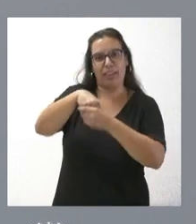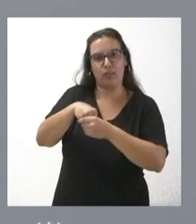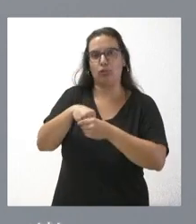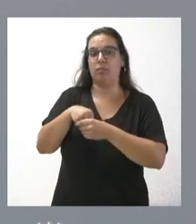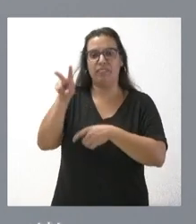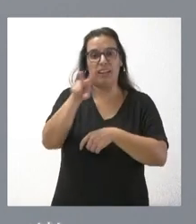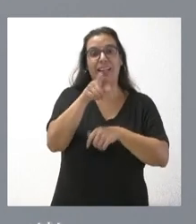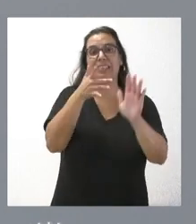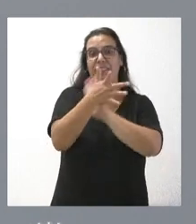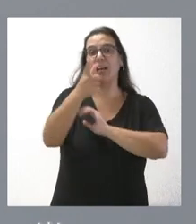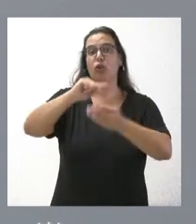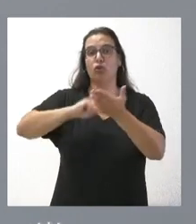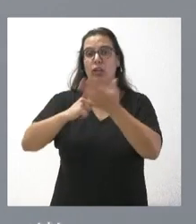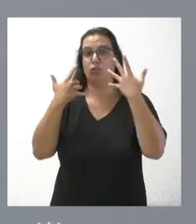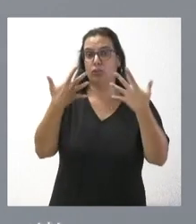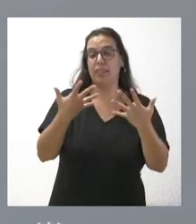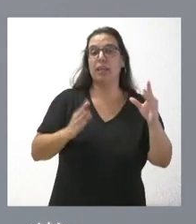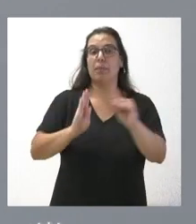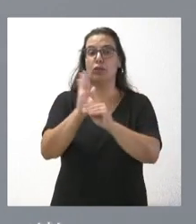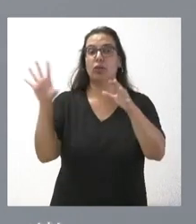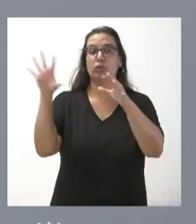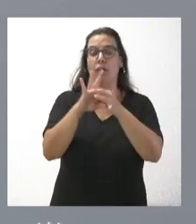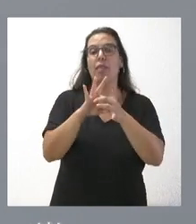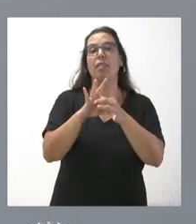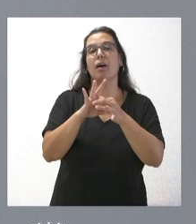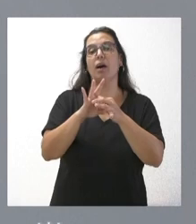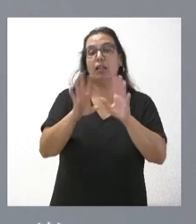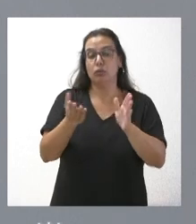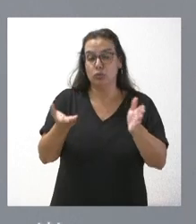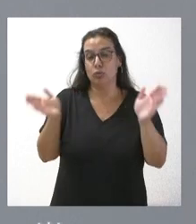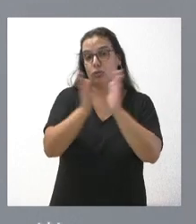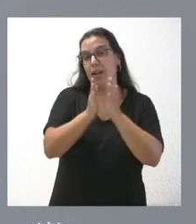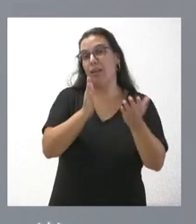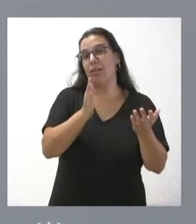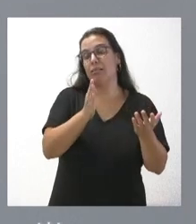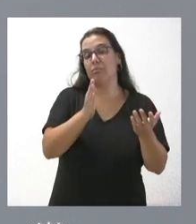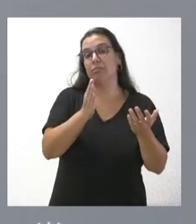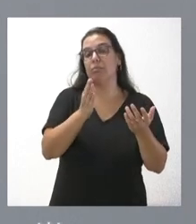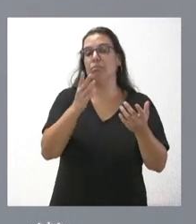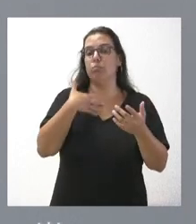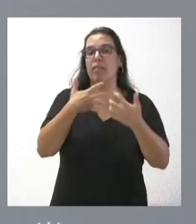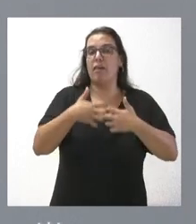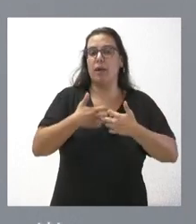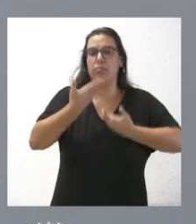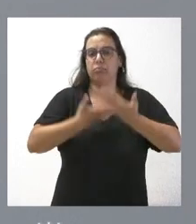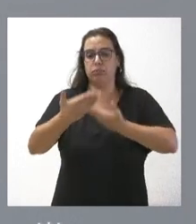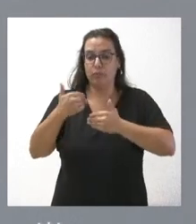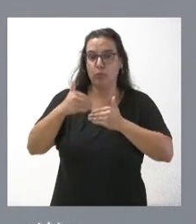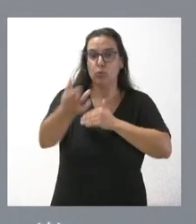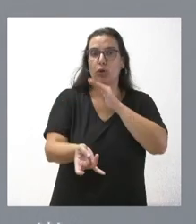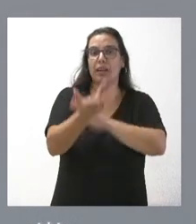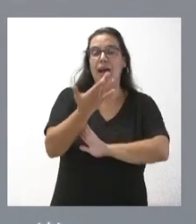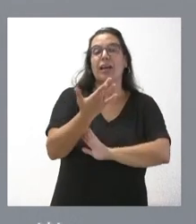de trabajo y una inversión asociada que llevaría en su conjunto unas líneas de fabricación que permitirían generar en el futuro